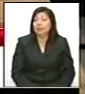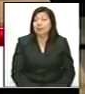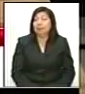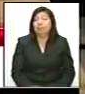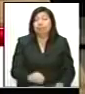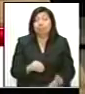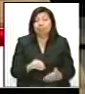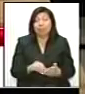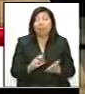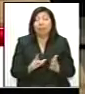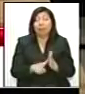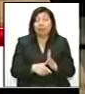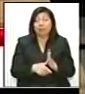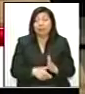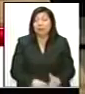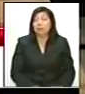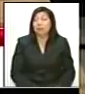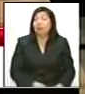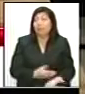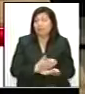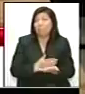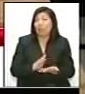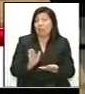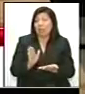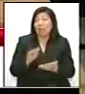cumplir su pena y después ser deportados.